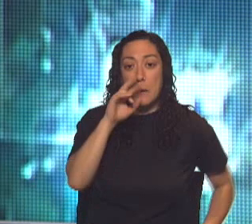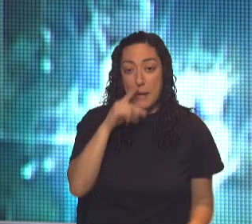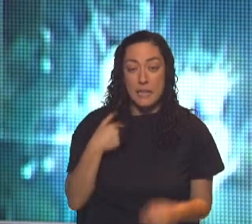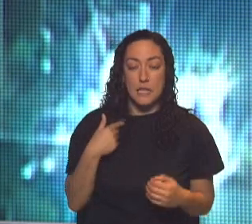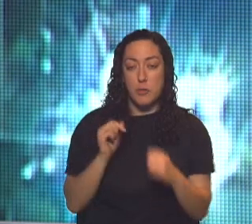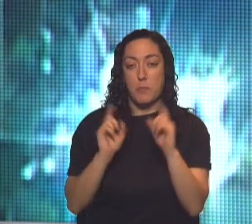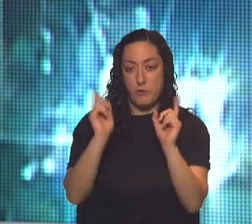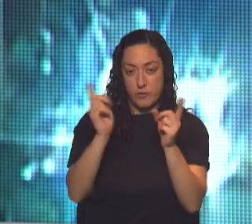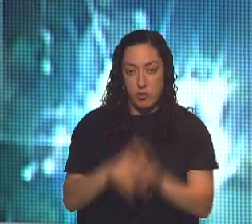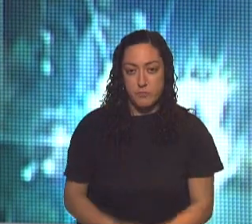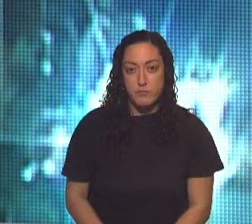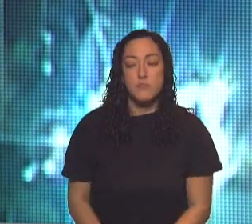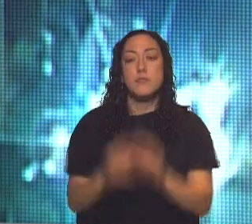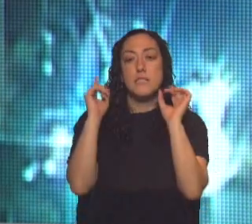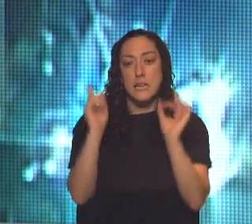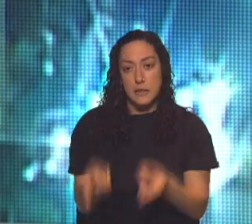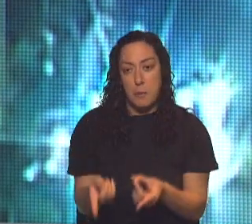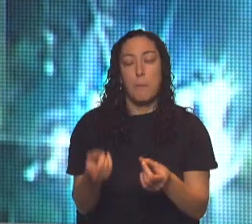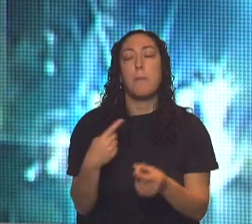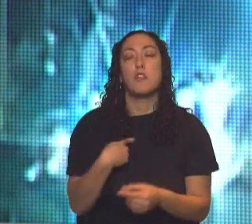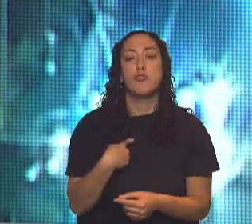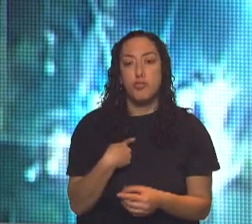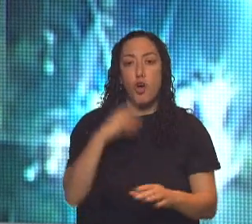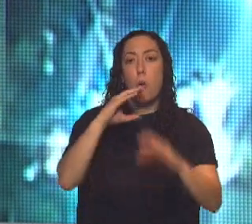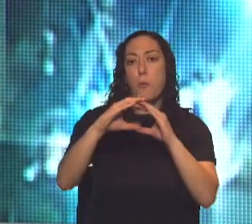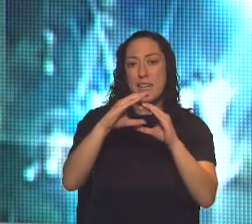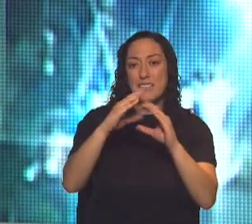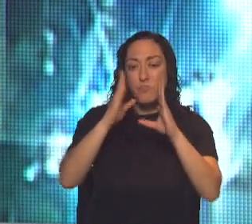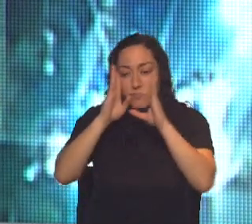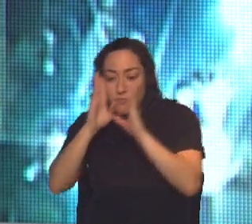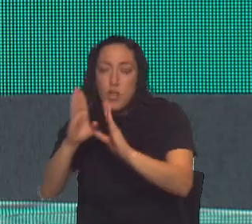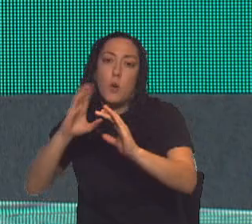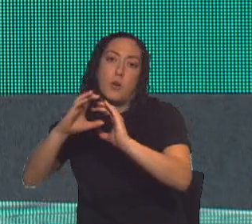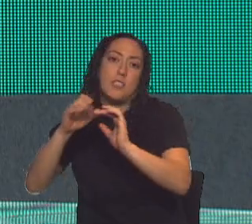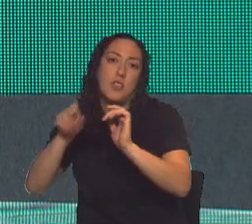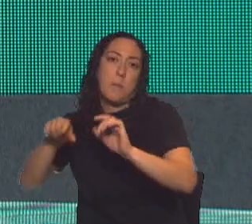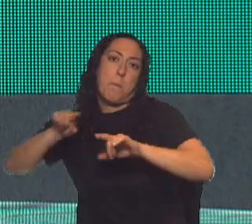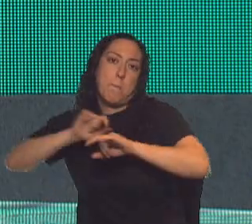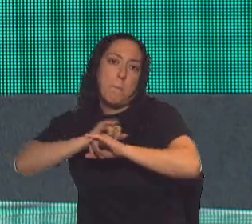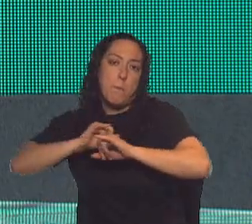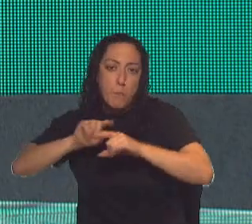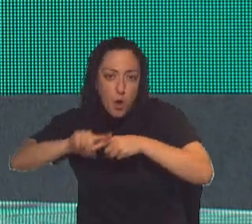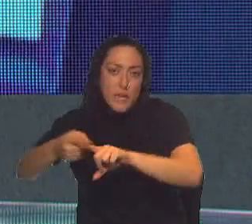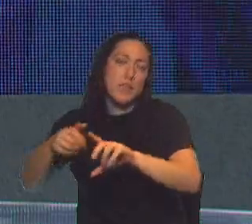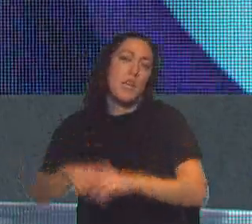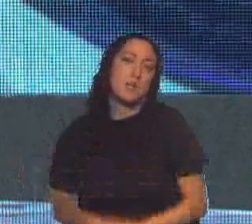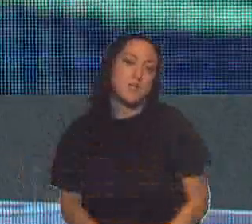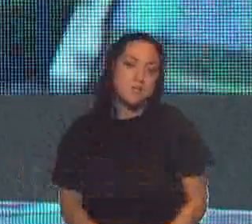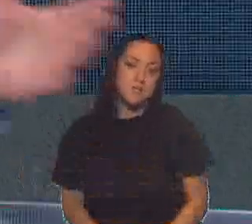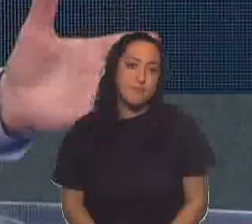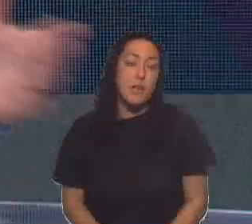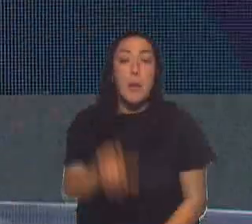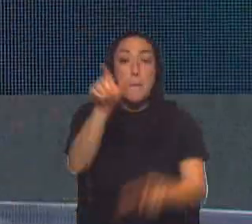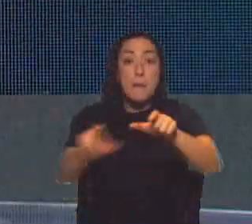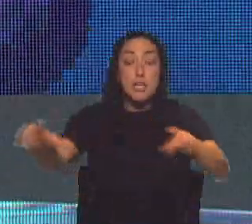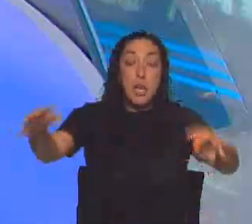y me he dedicado dentro la comunicación a la comunicación política y frente a miles que nos están viendo ahora y a